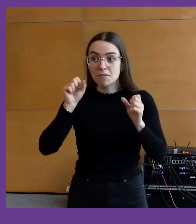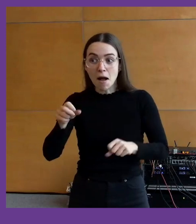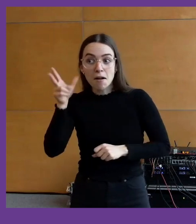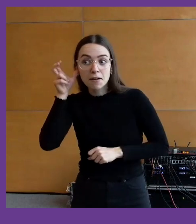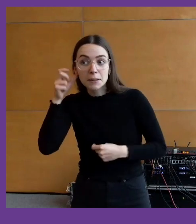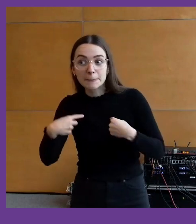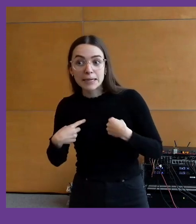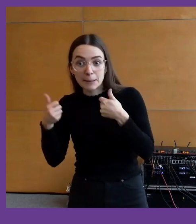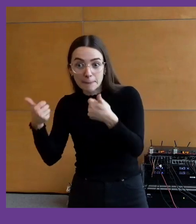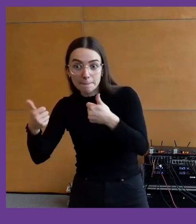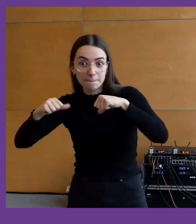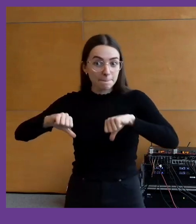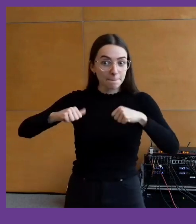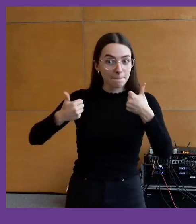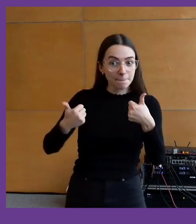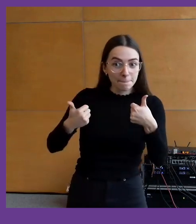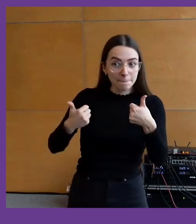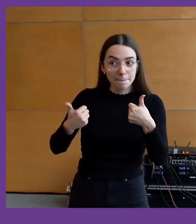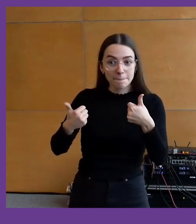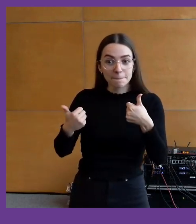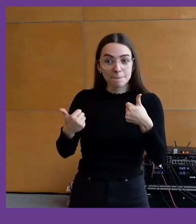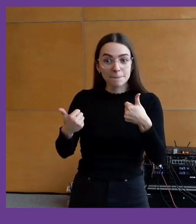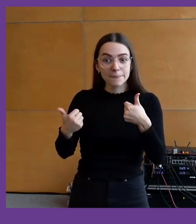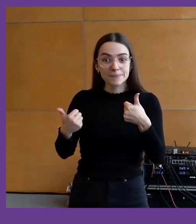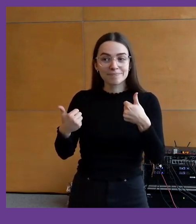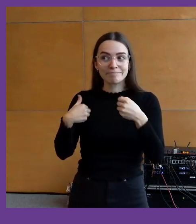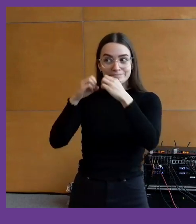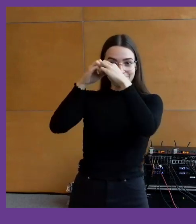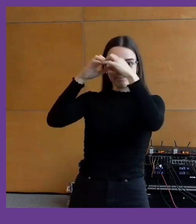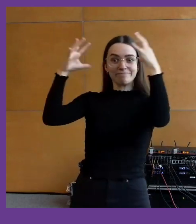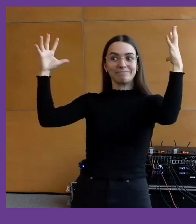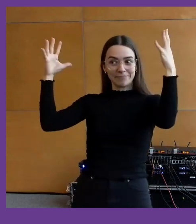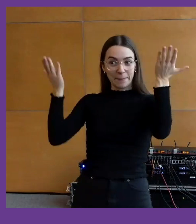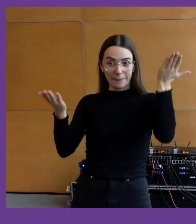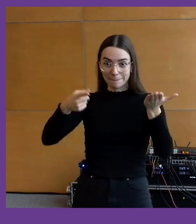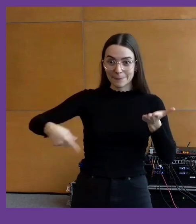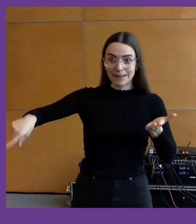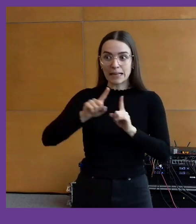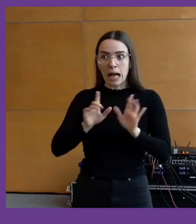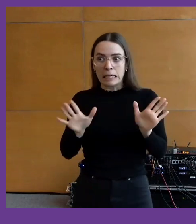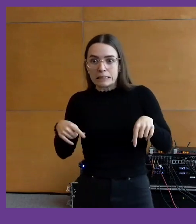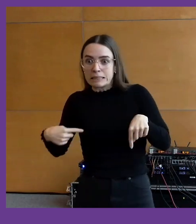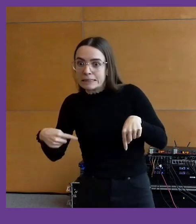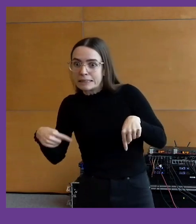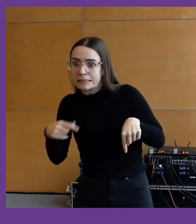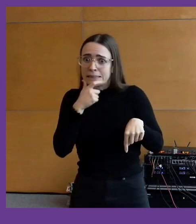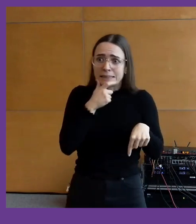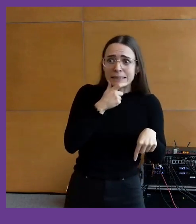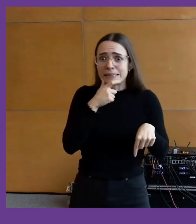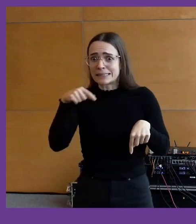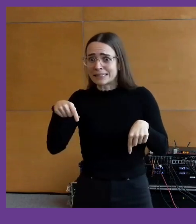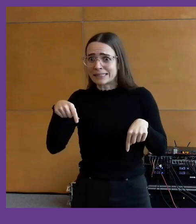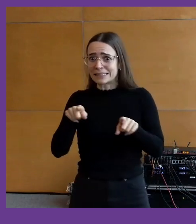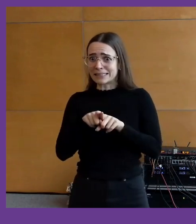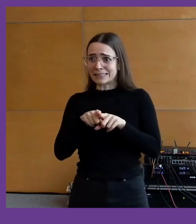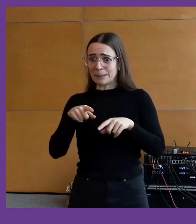asustados de tener FITUR en la semana más fría de Madrid, que normalmente por tradición es la semana cuando venimos